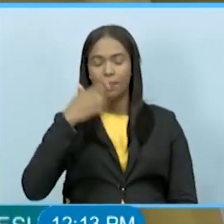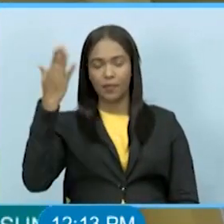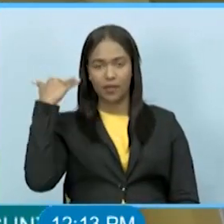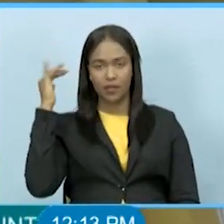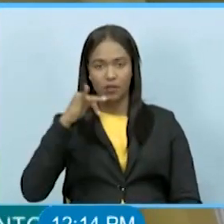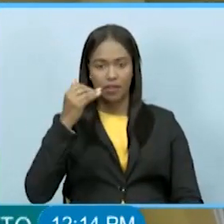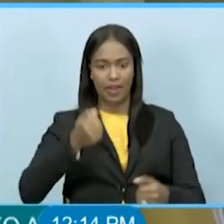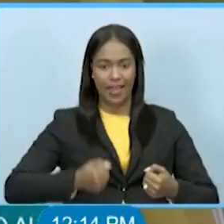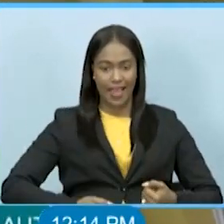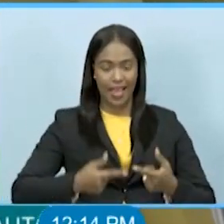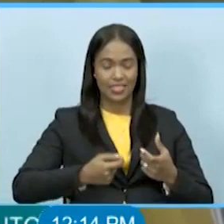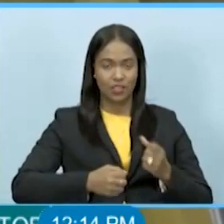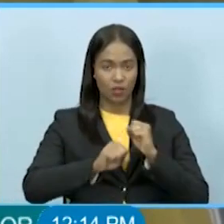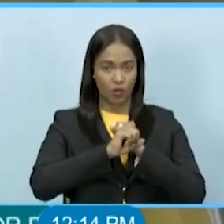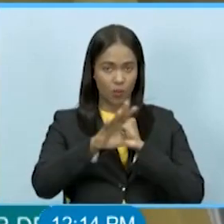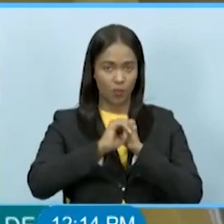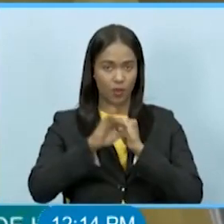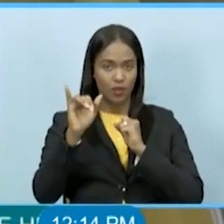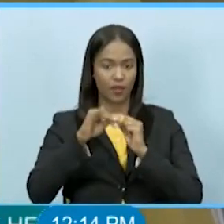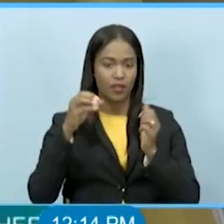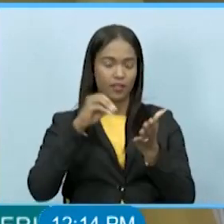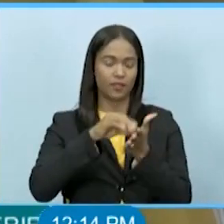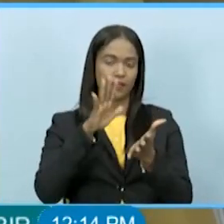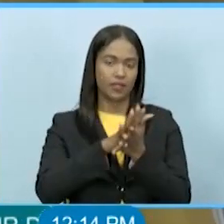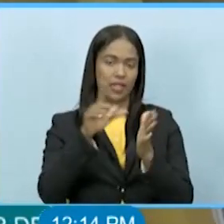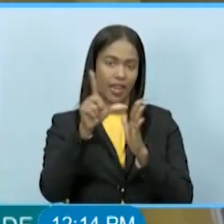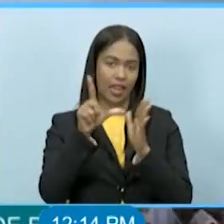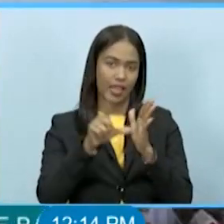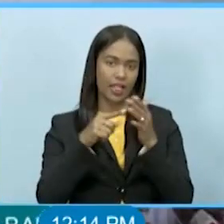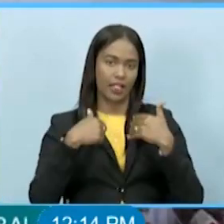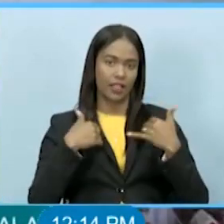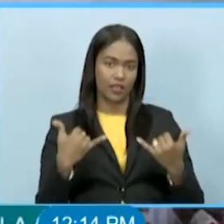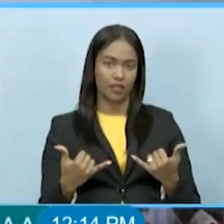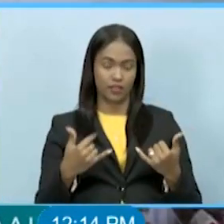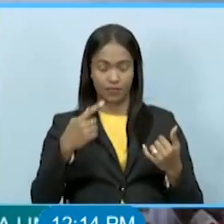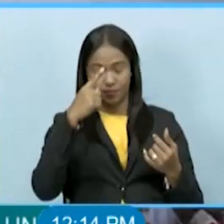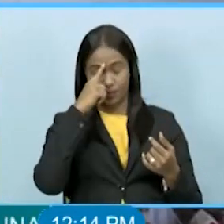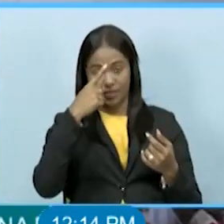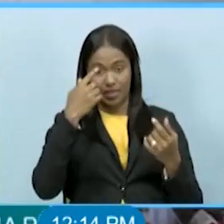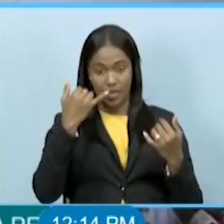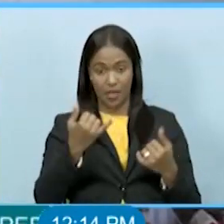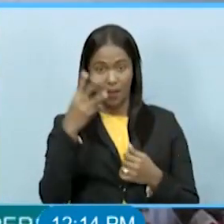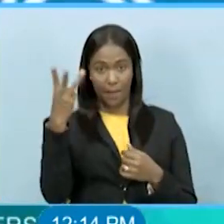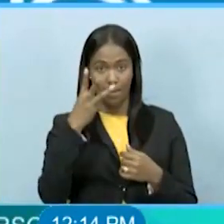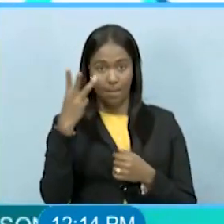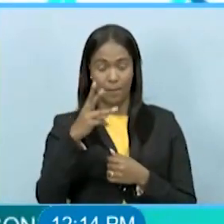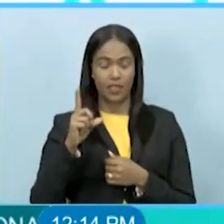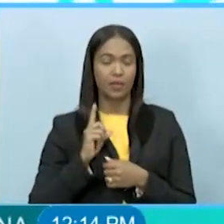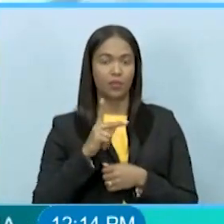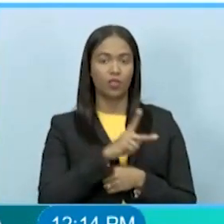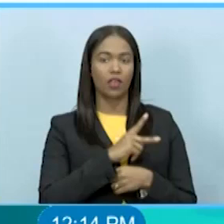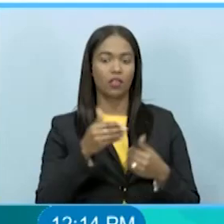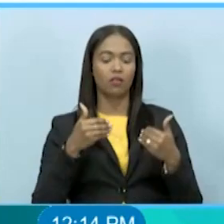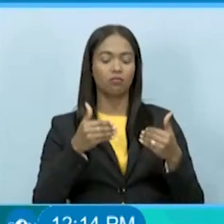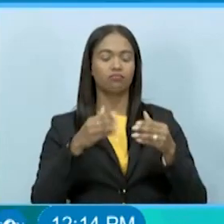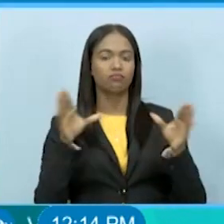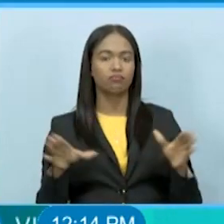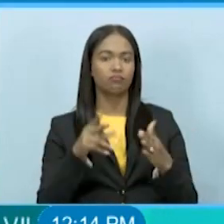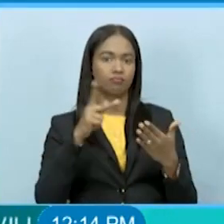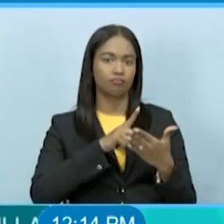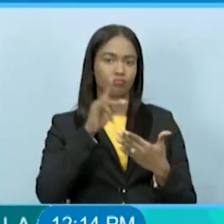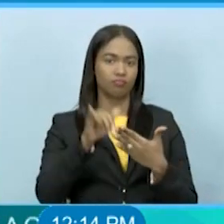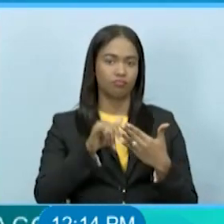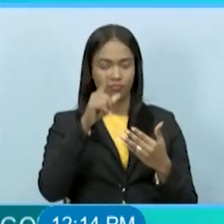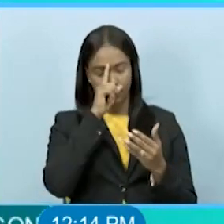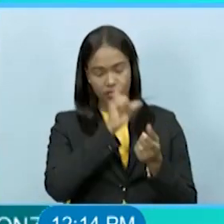de gastos de campañas como está en la ley vigente. Se prevé que en la sesión de este miércoles los diputados pongan en agenda el proyecto